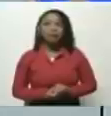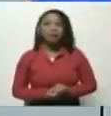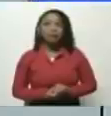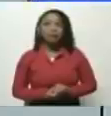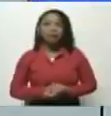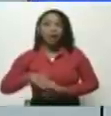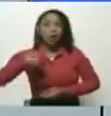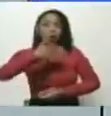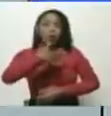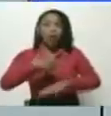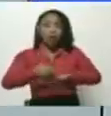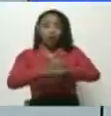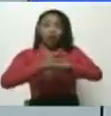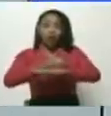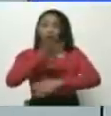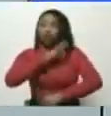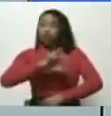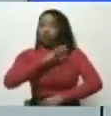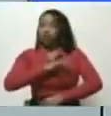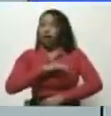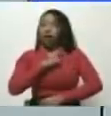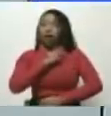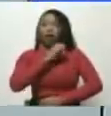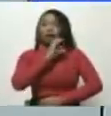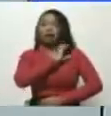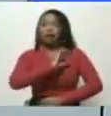Cuando el gobierno social cristiano,